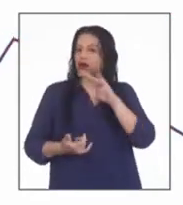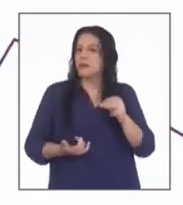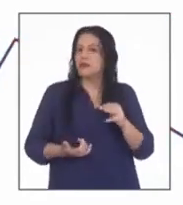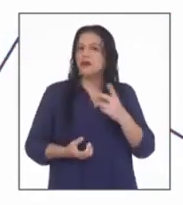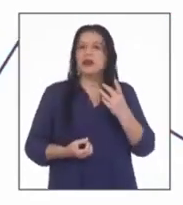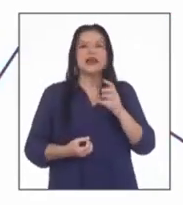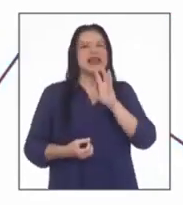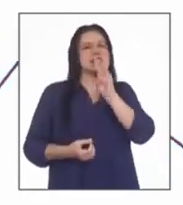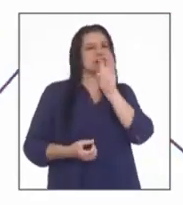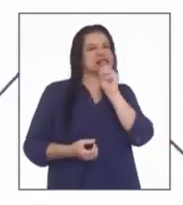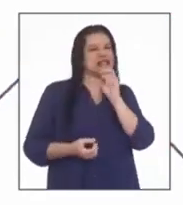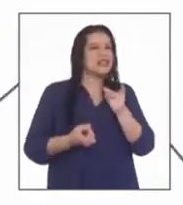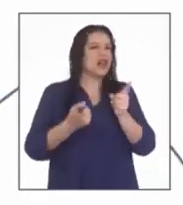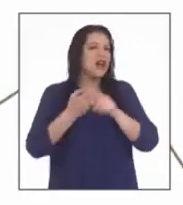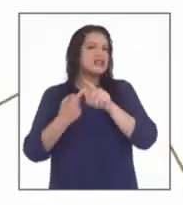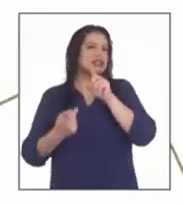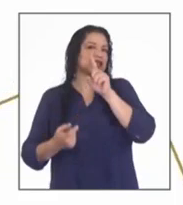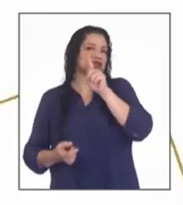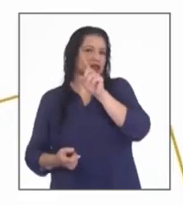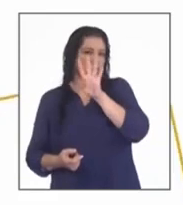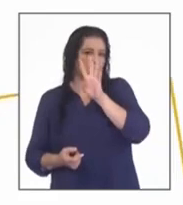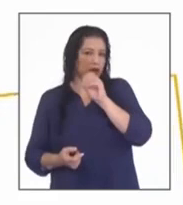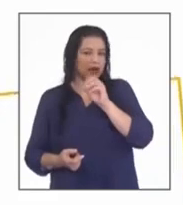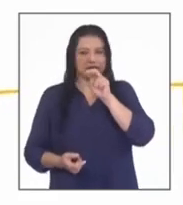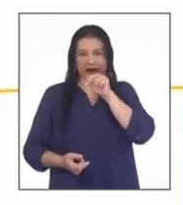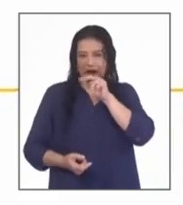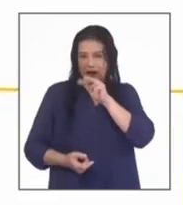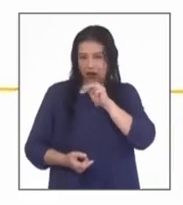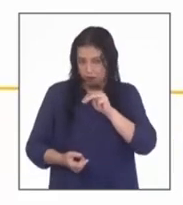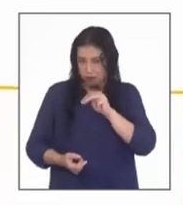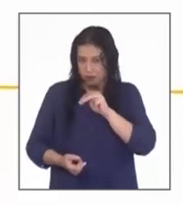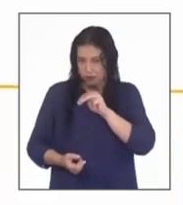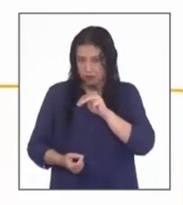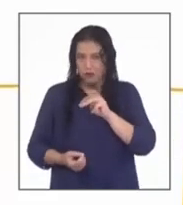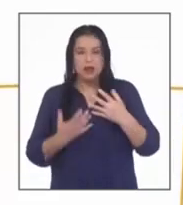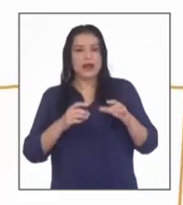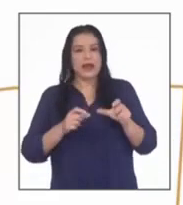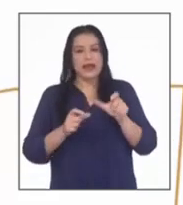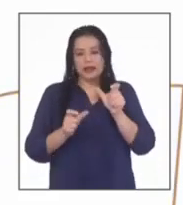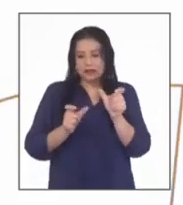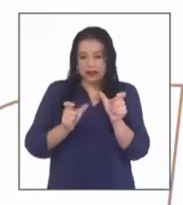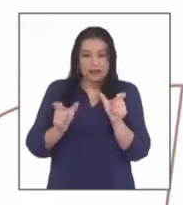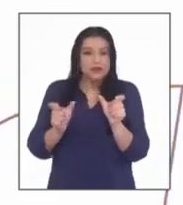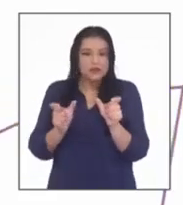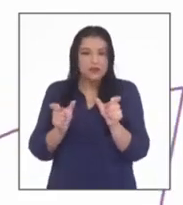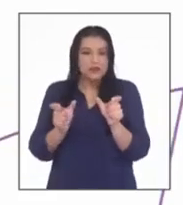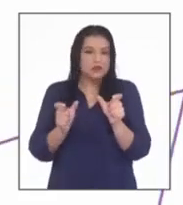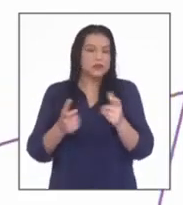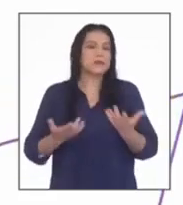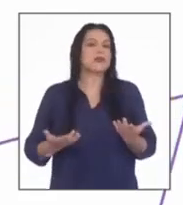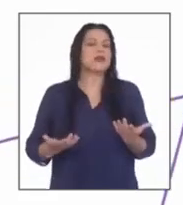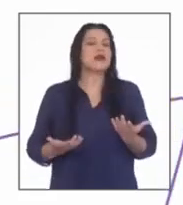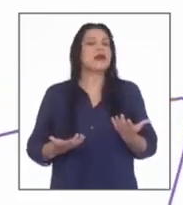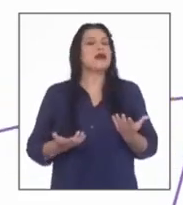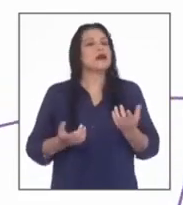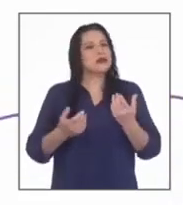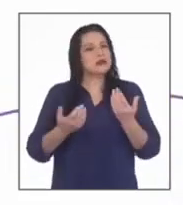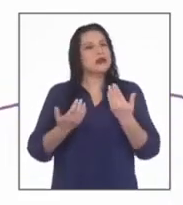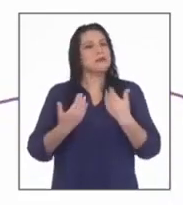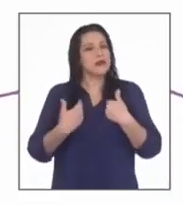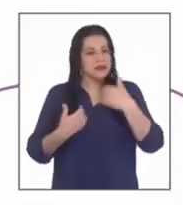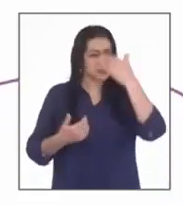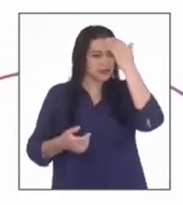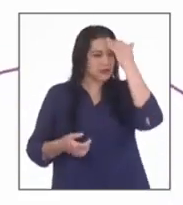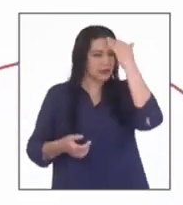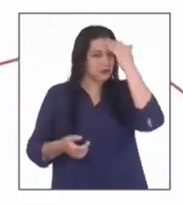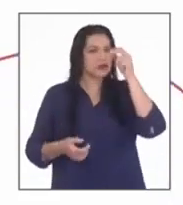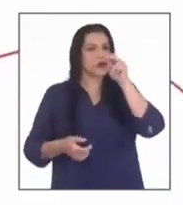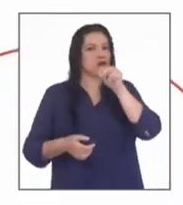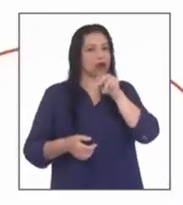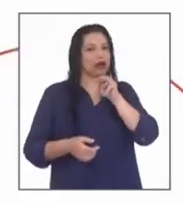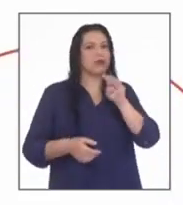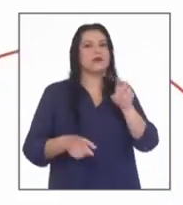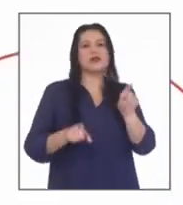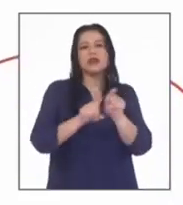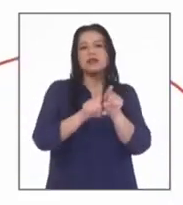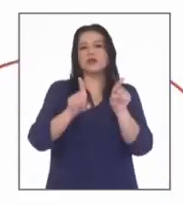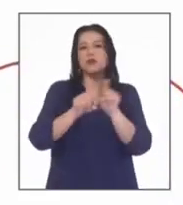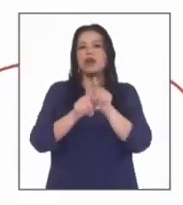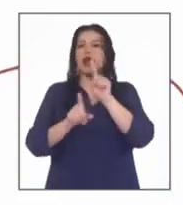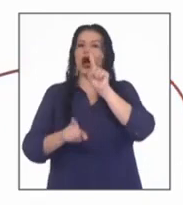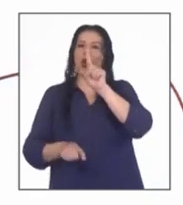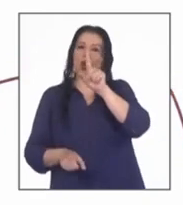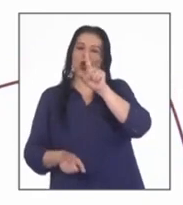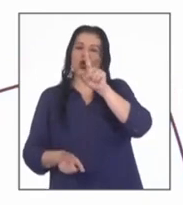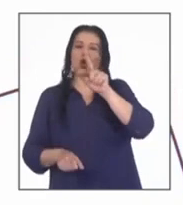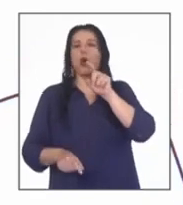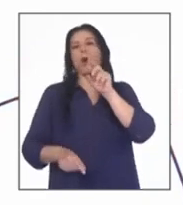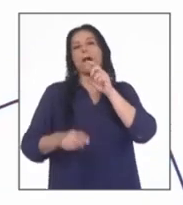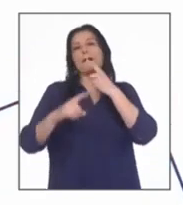los 60 y 140 nanómetros, es decir, en el intervalo entre estos dos extremos. Además sabemos que un nanómetro es igual a 1 por